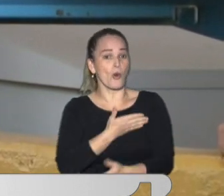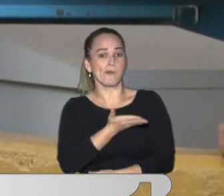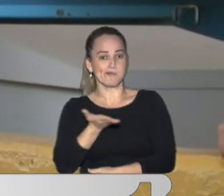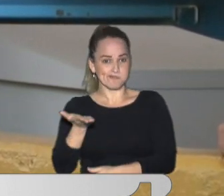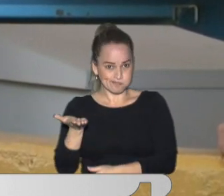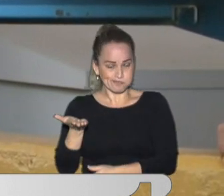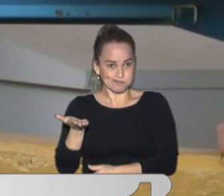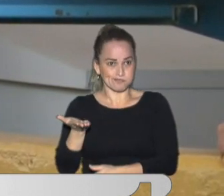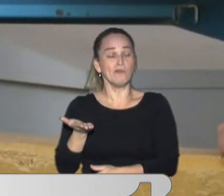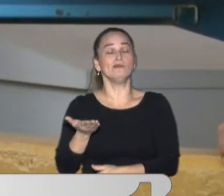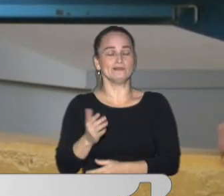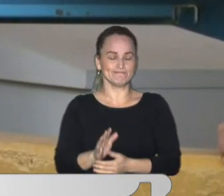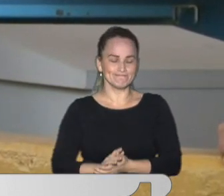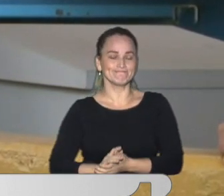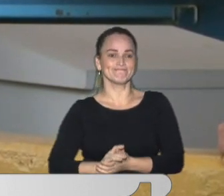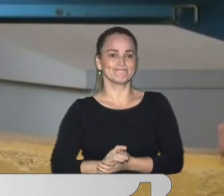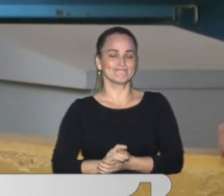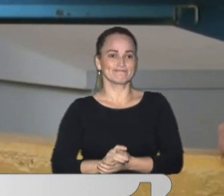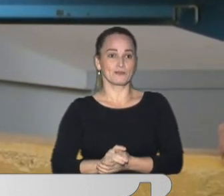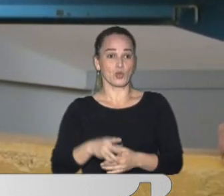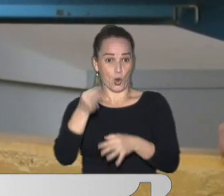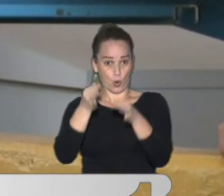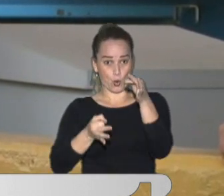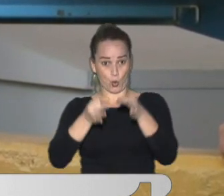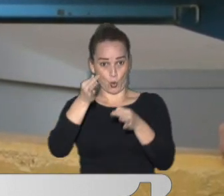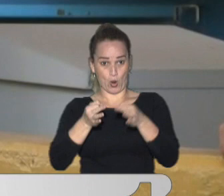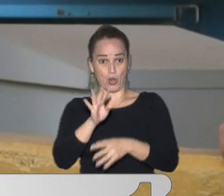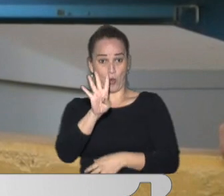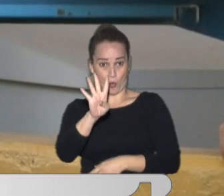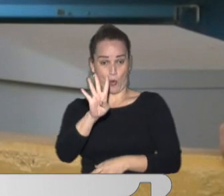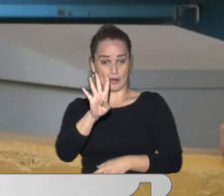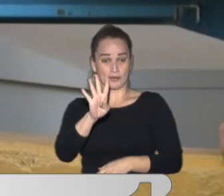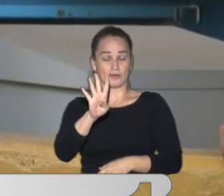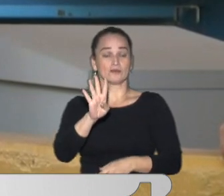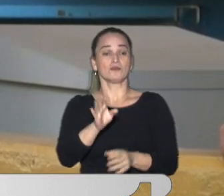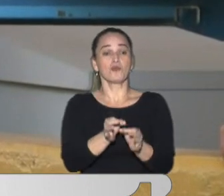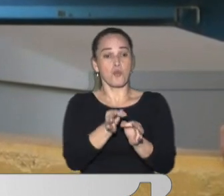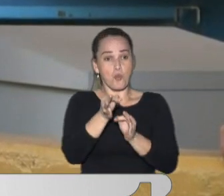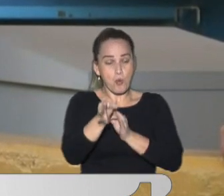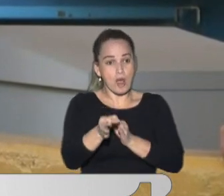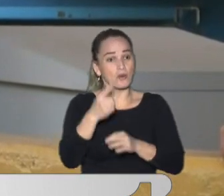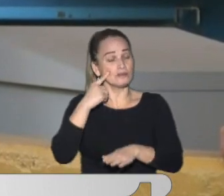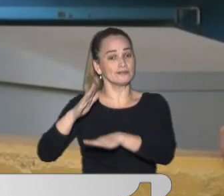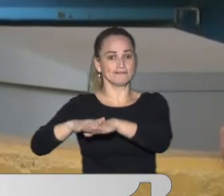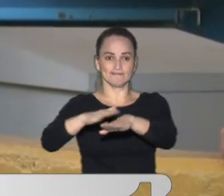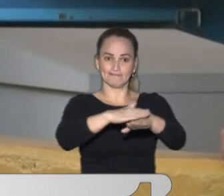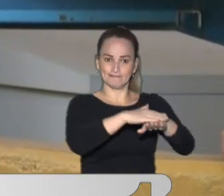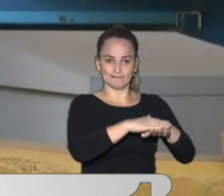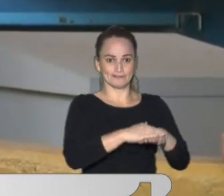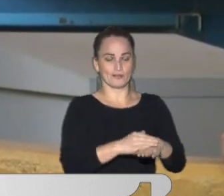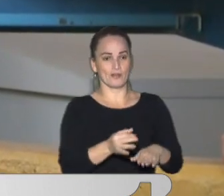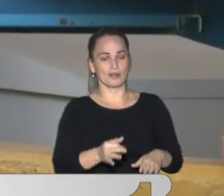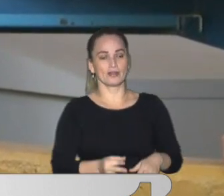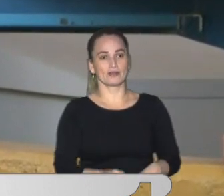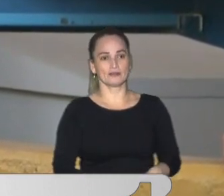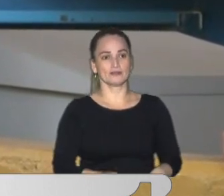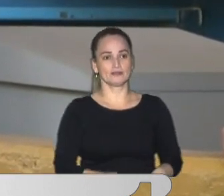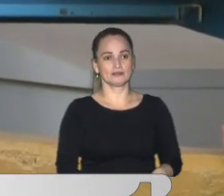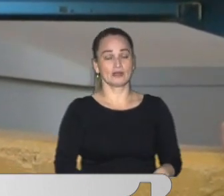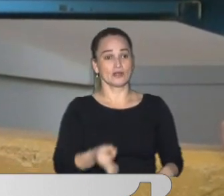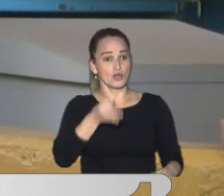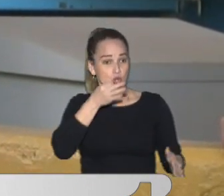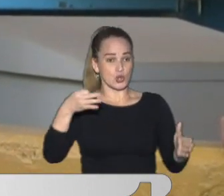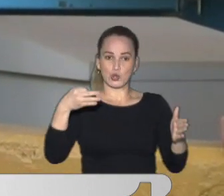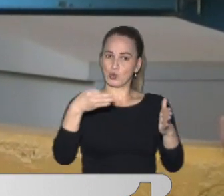De igual manera, debo contarles que el juzgado cuarto municipal declaró improcedente una tutela puesta por el